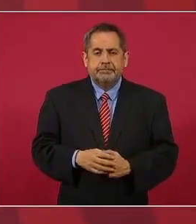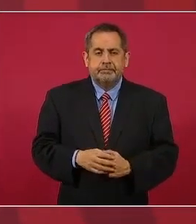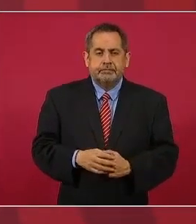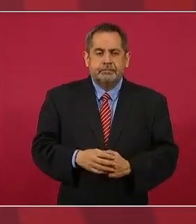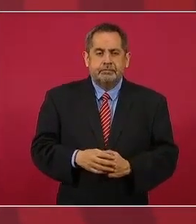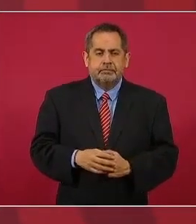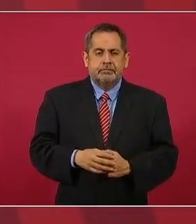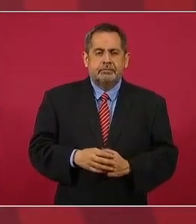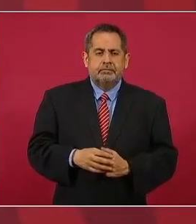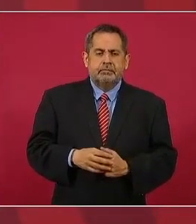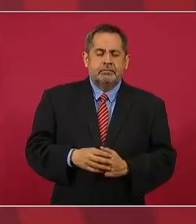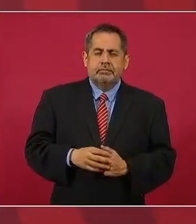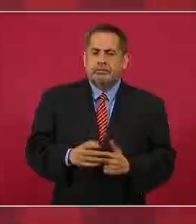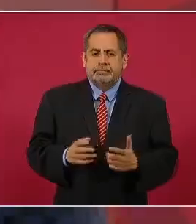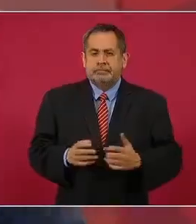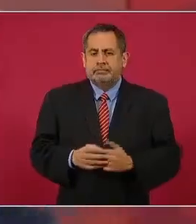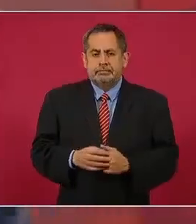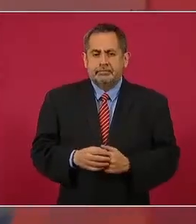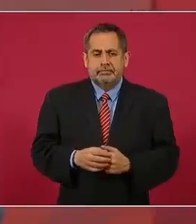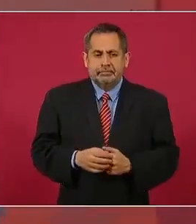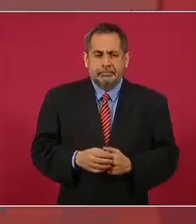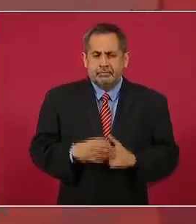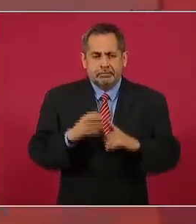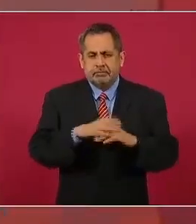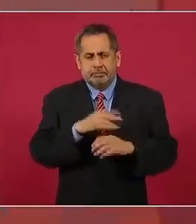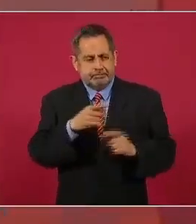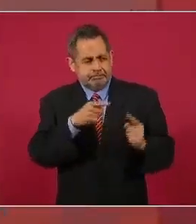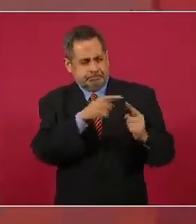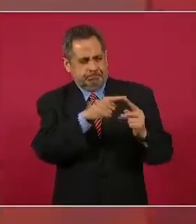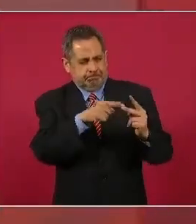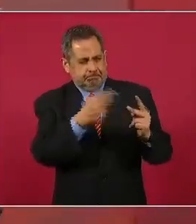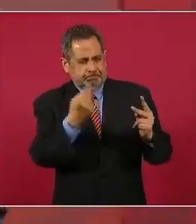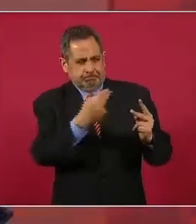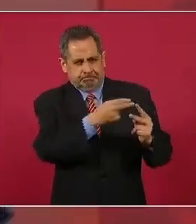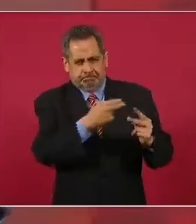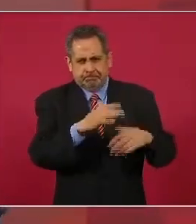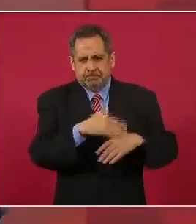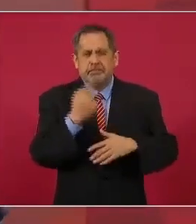¿Y por qué lo señalo a ellos? Porque